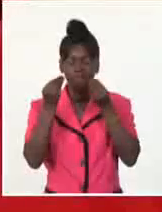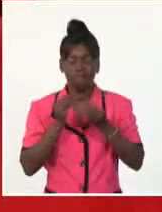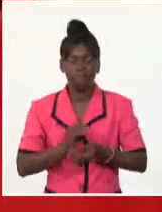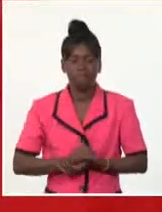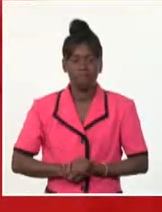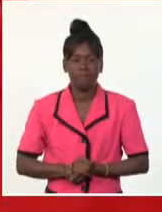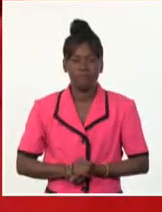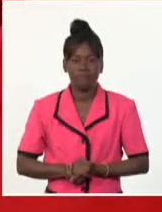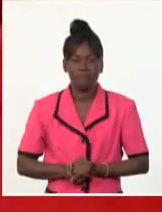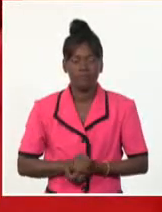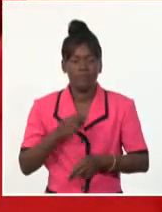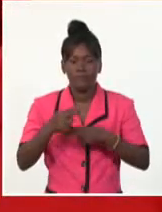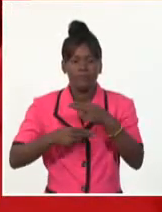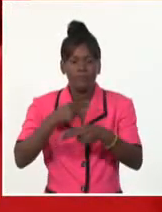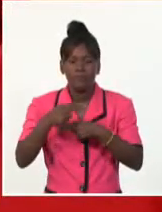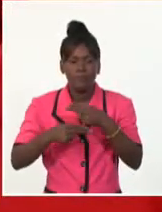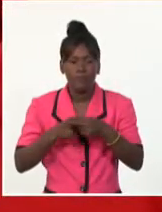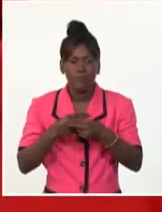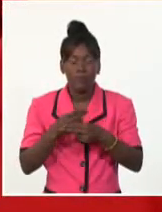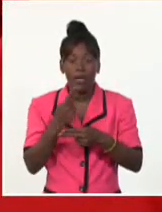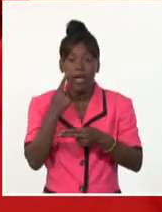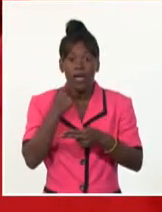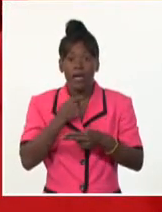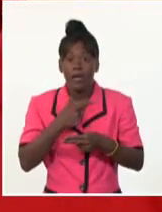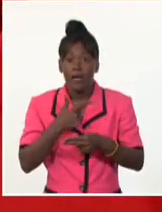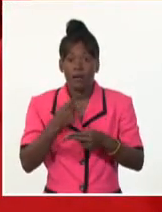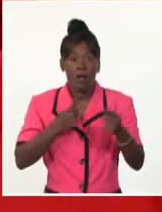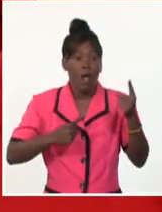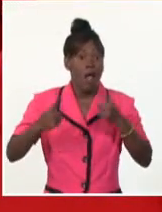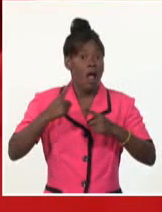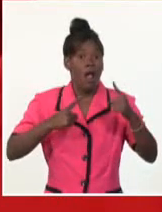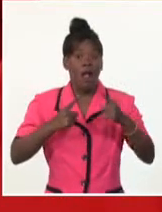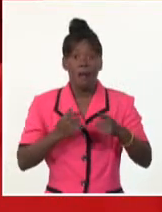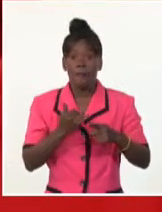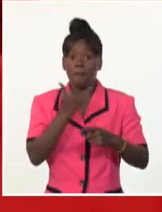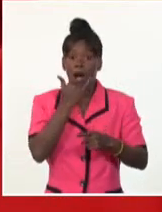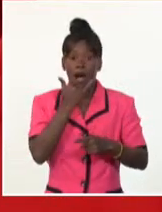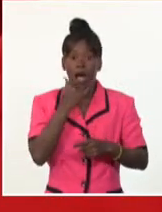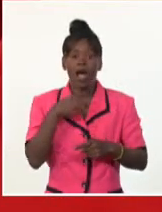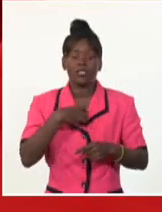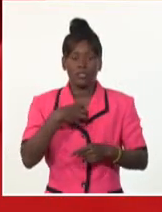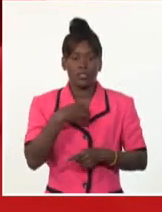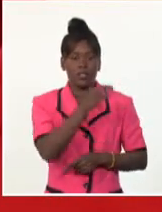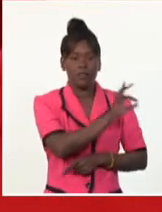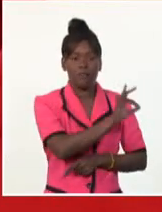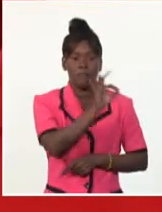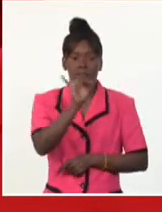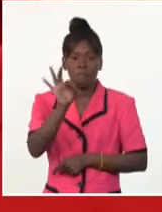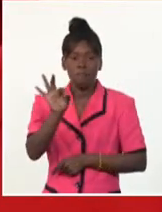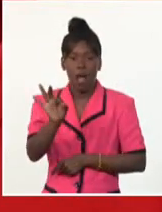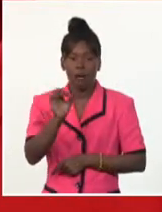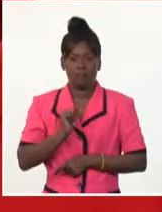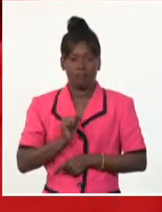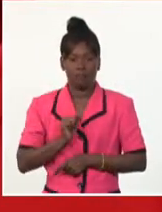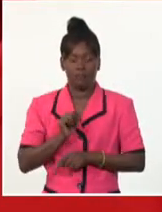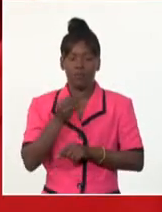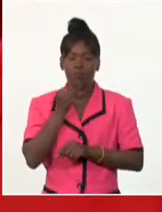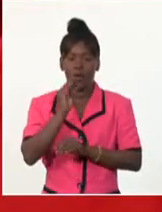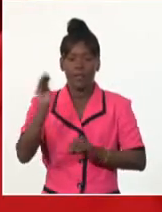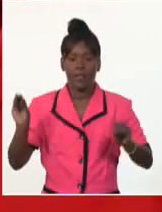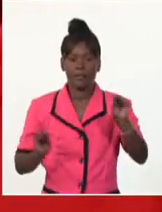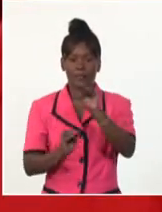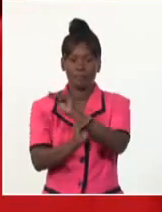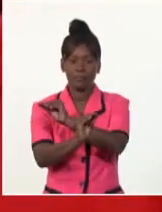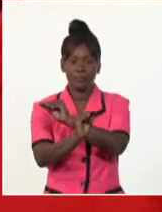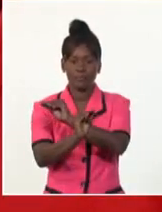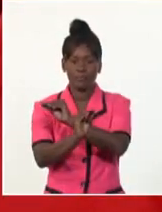donde se le puede dar una situación X en un momento determinado de pelota y tenemos la posición cubierta. Yo considero que no es nada